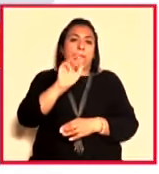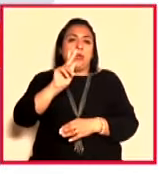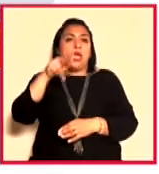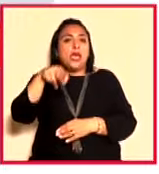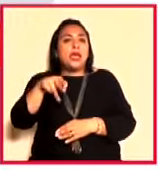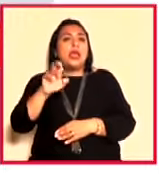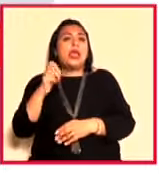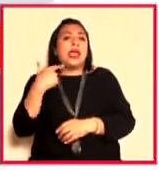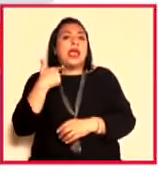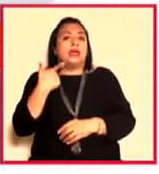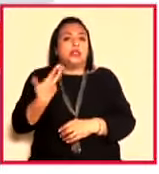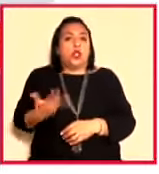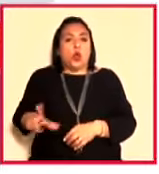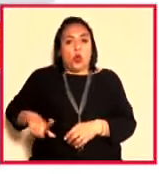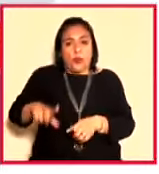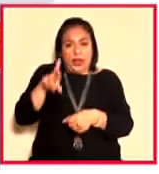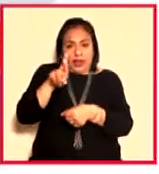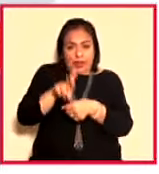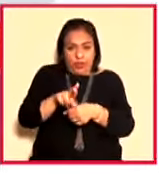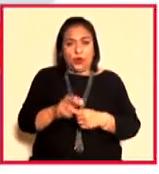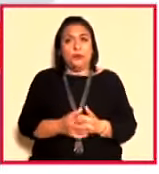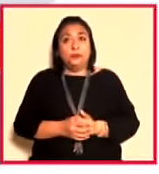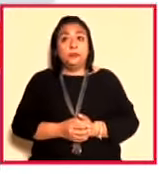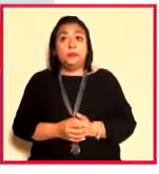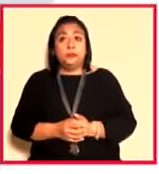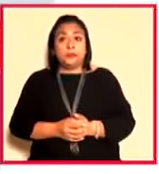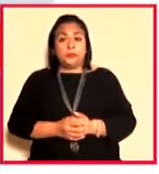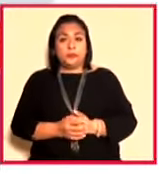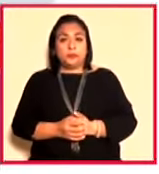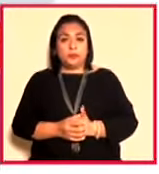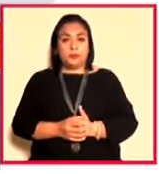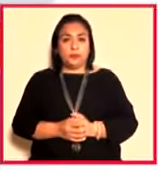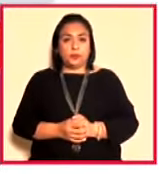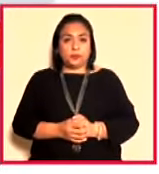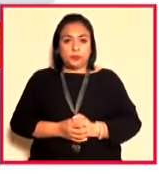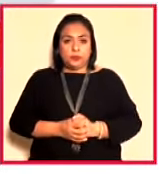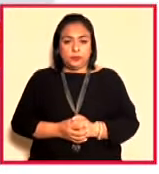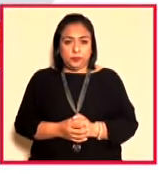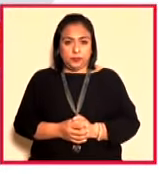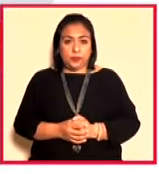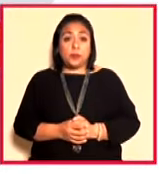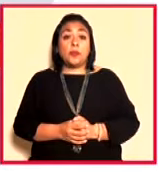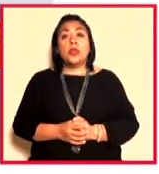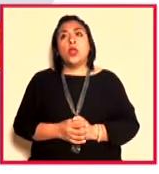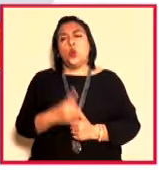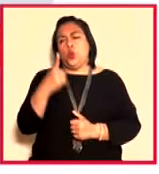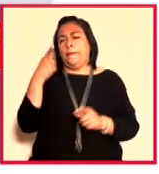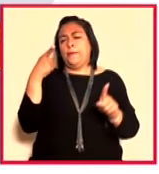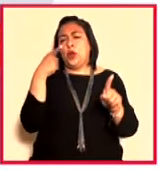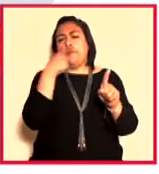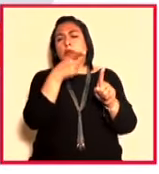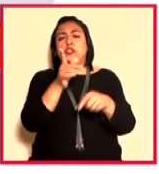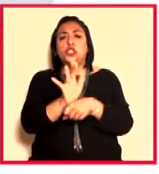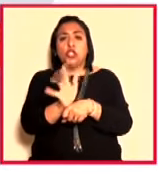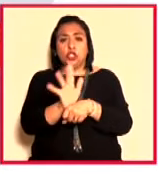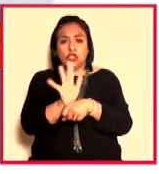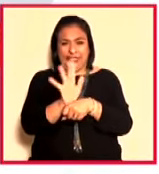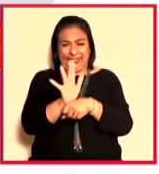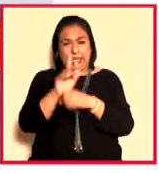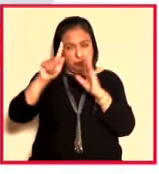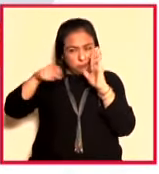Si es un gobernador que está relacionado con el narcotráfico, queremos saber por qué y cómo. Uno de los propósitos del cine documental,